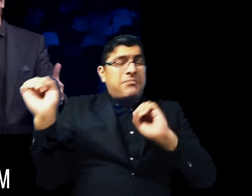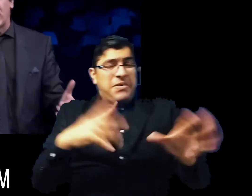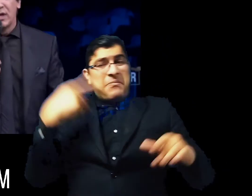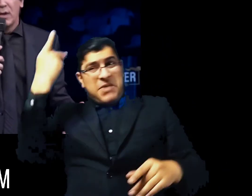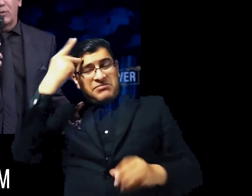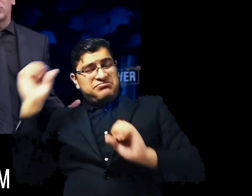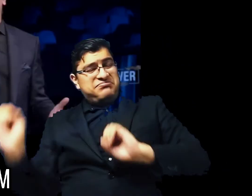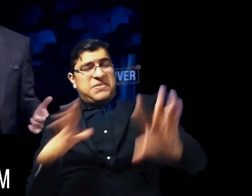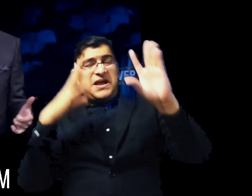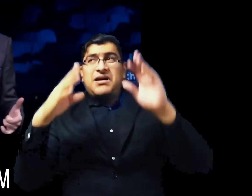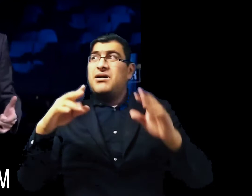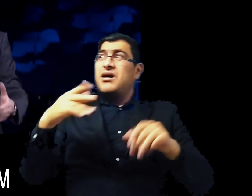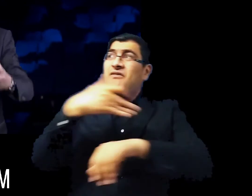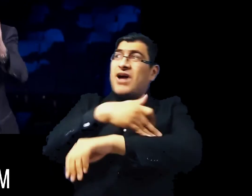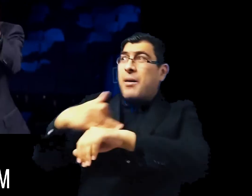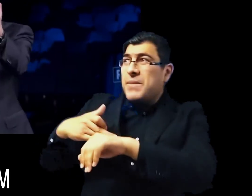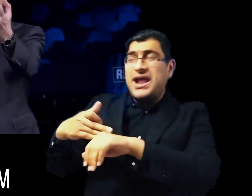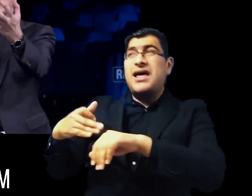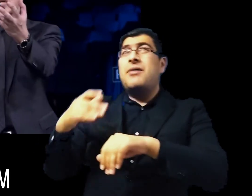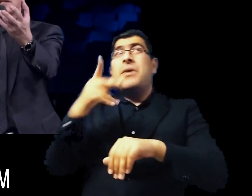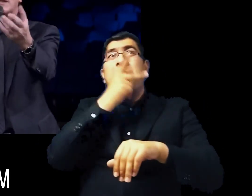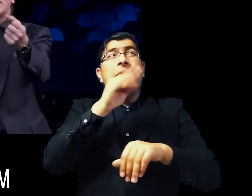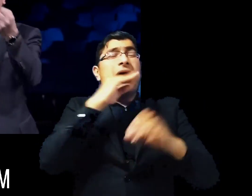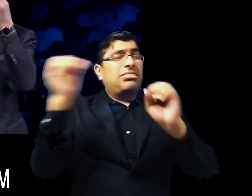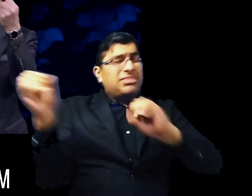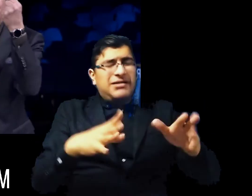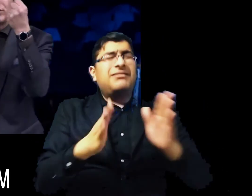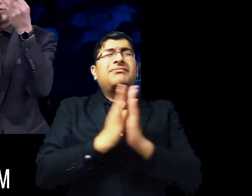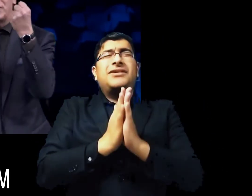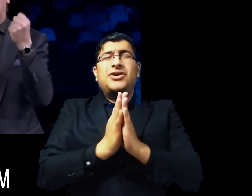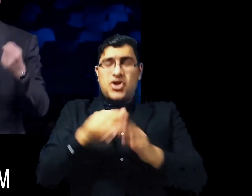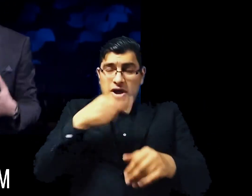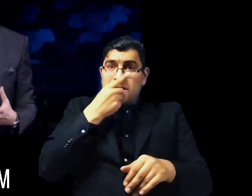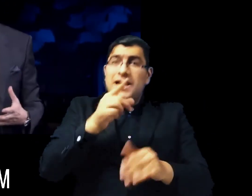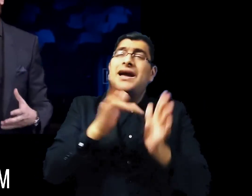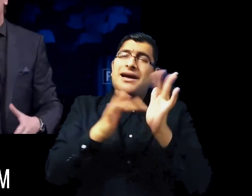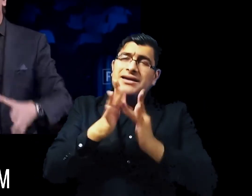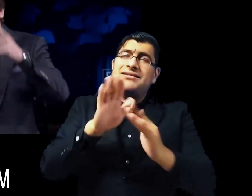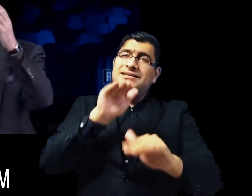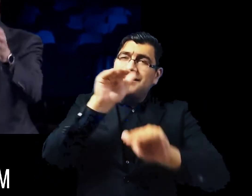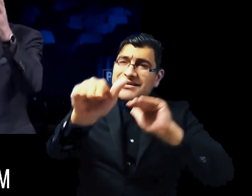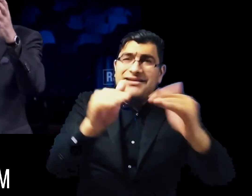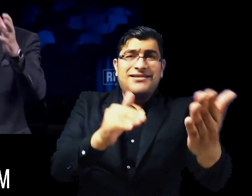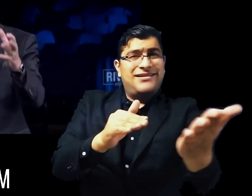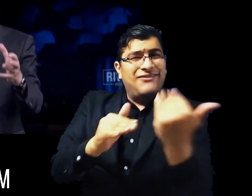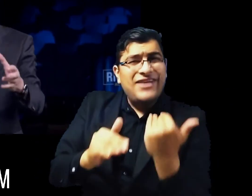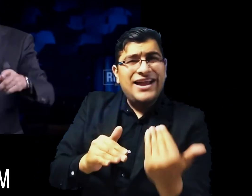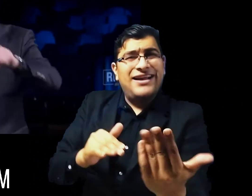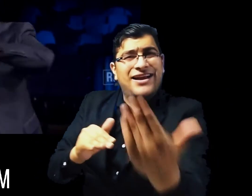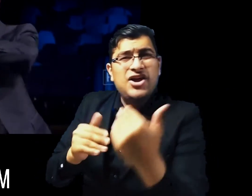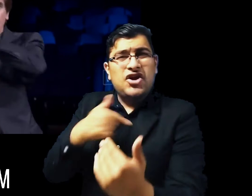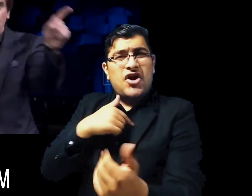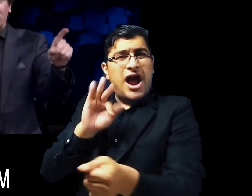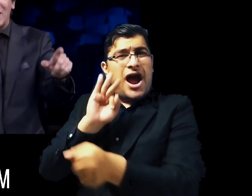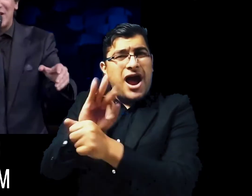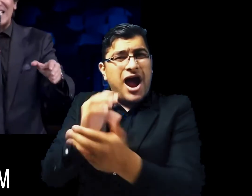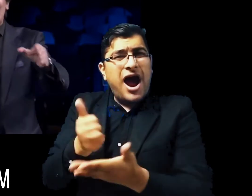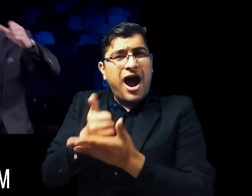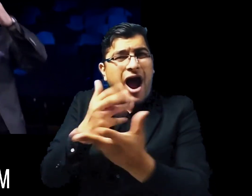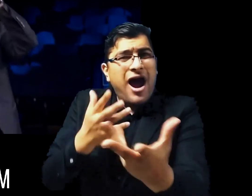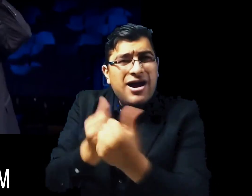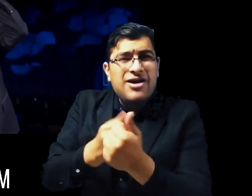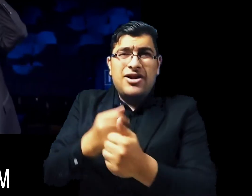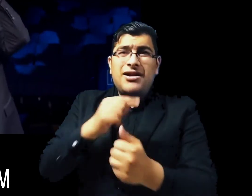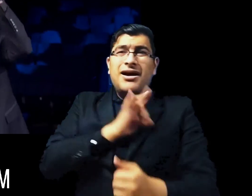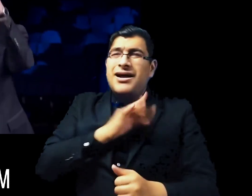por sus hermanos. El Señor me dice que te diga, yo te estoy atrayendo a mí, yo te estoy sosteniendo, no temas,